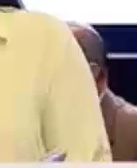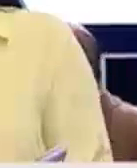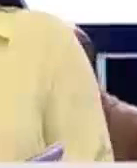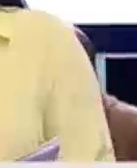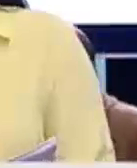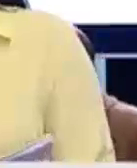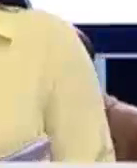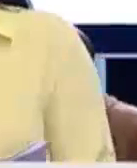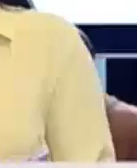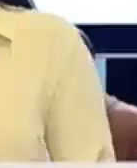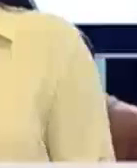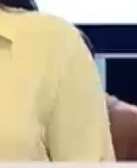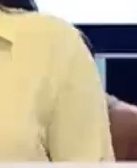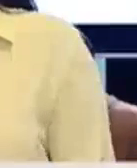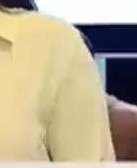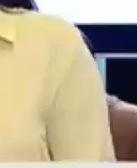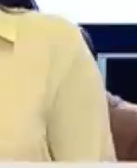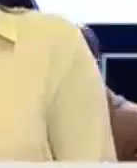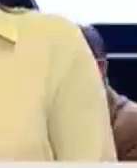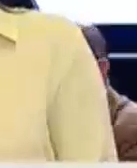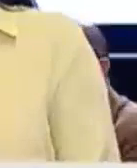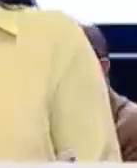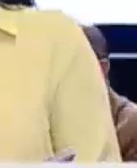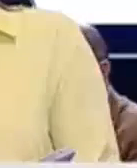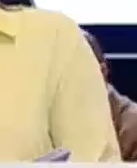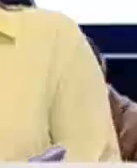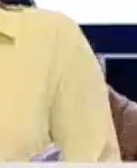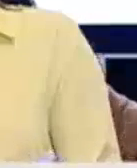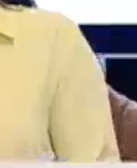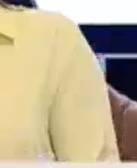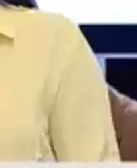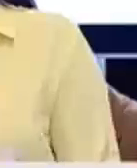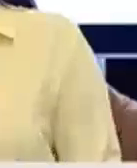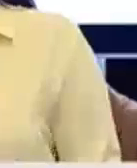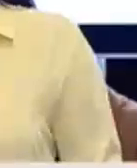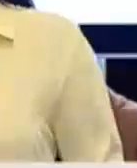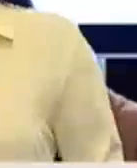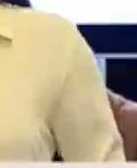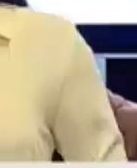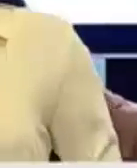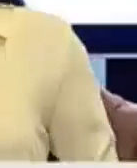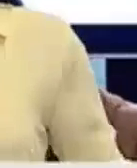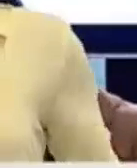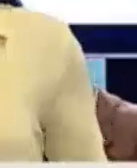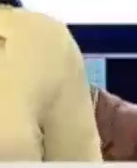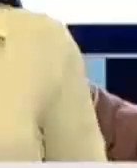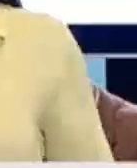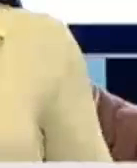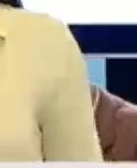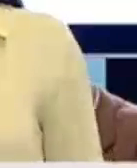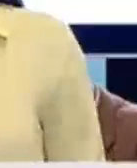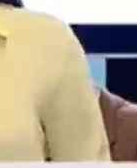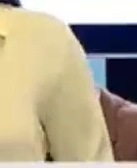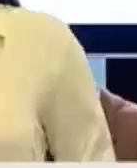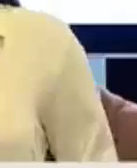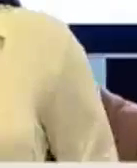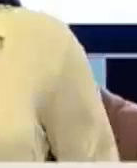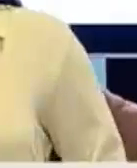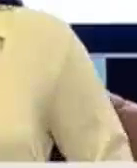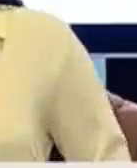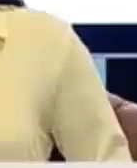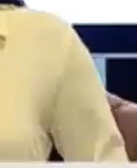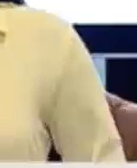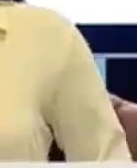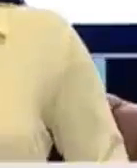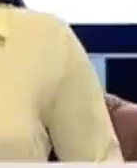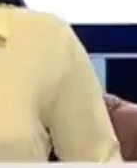eje temático sobre derechos sociales y políticas públicas del diálogo público por un México social. Cabe señalar que la información que se ha generado